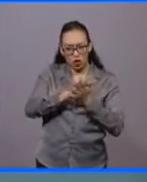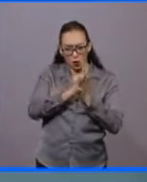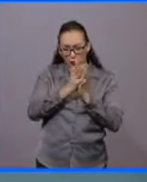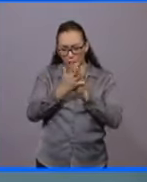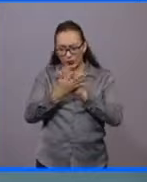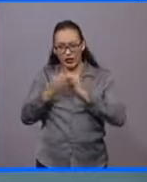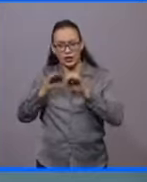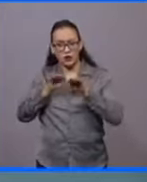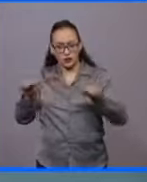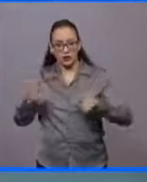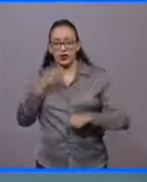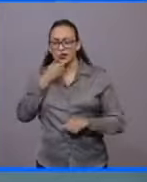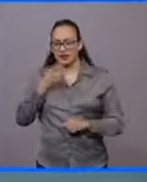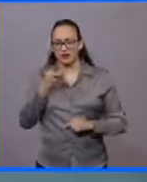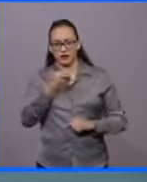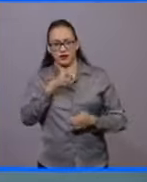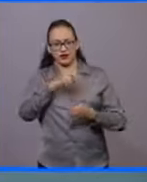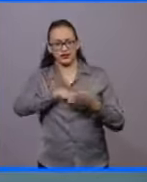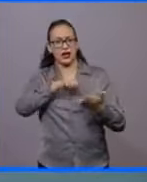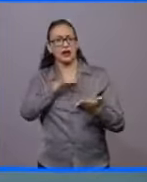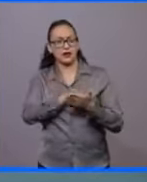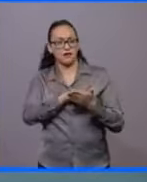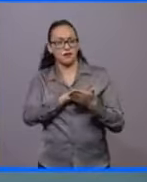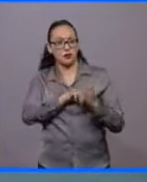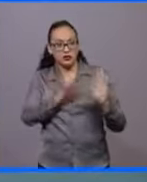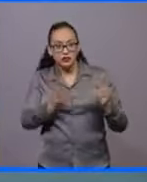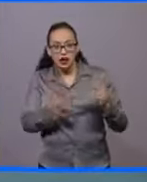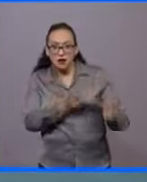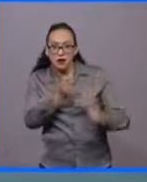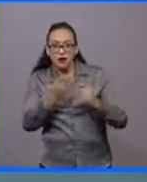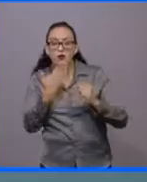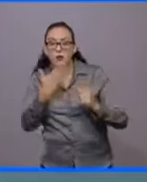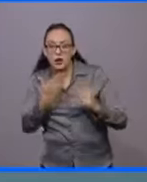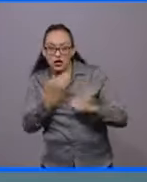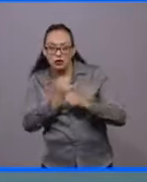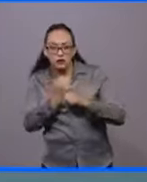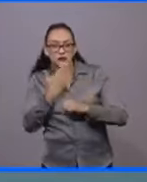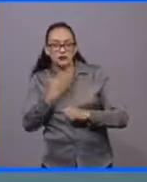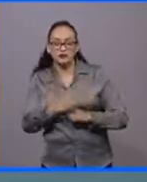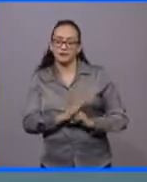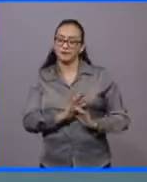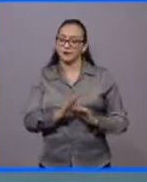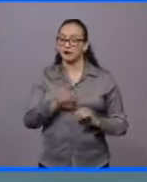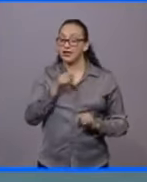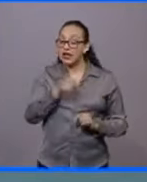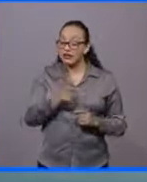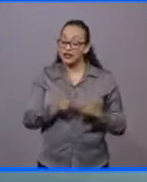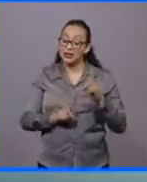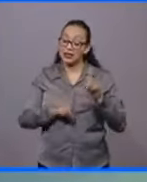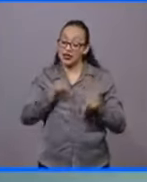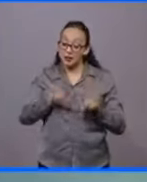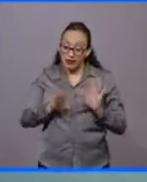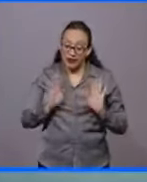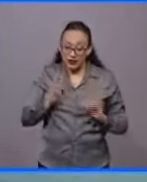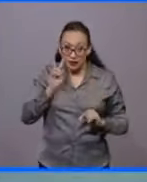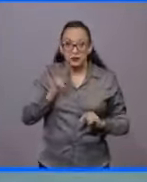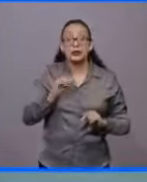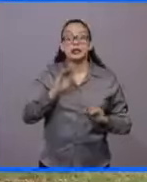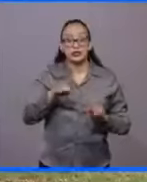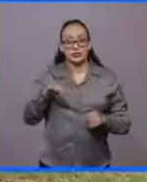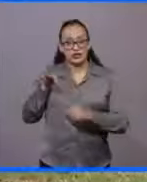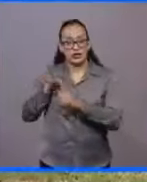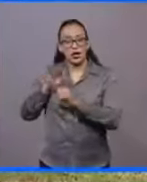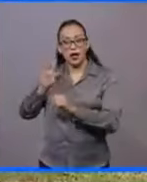Democrática demandó que dicha reforma sea de consenso. Advierte que de ella dependerá la confianza, autenticidad y equidad en